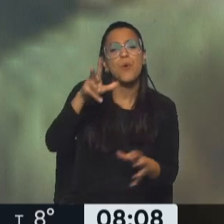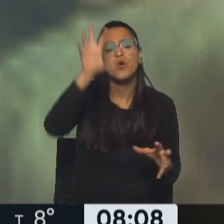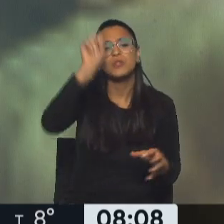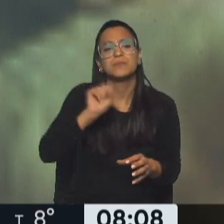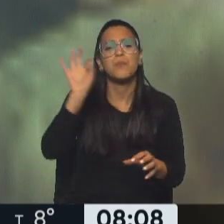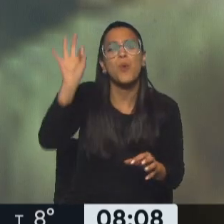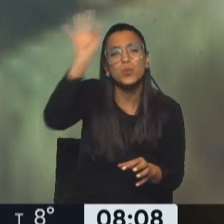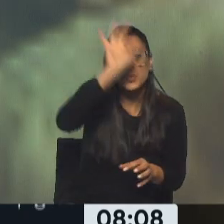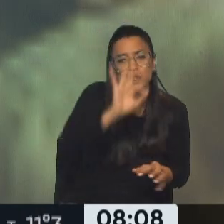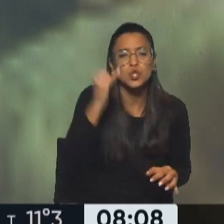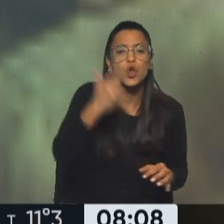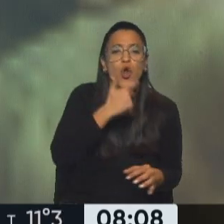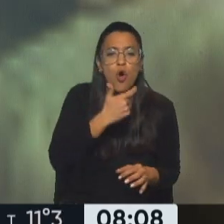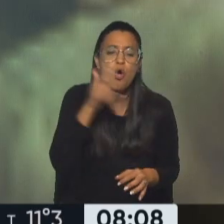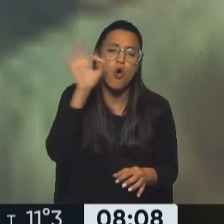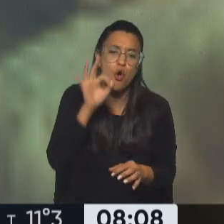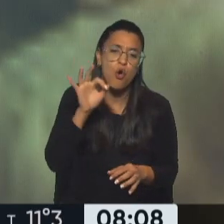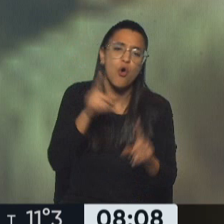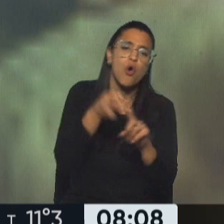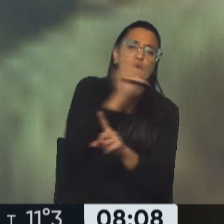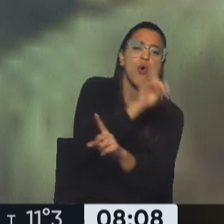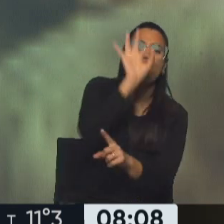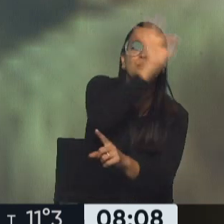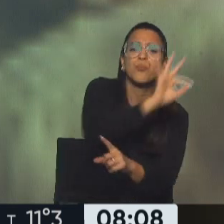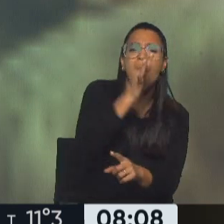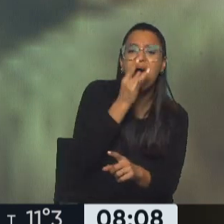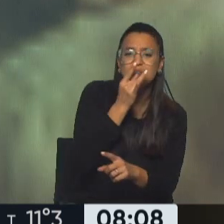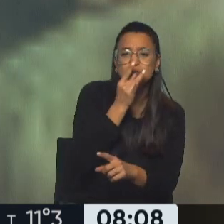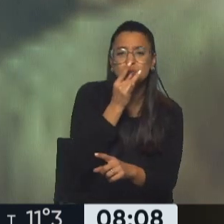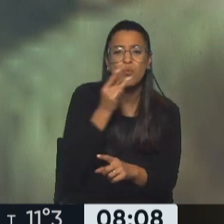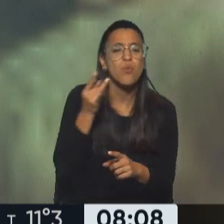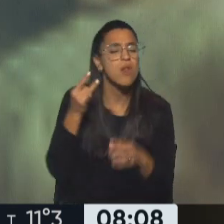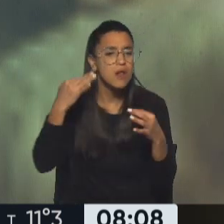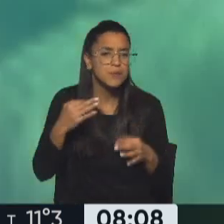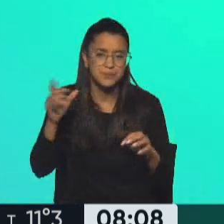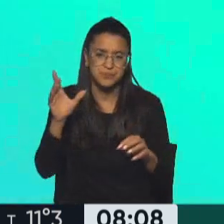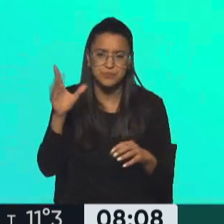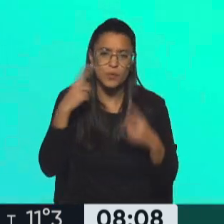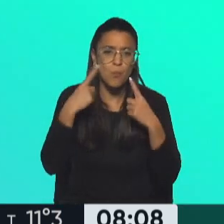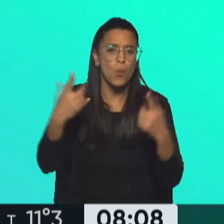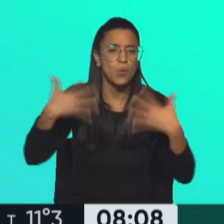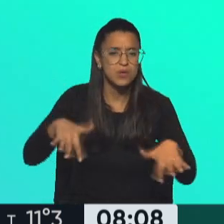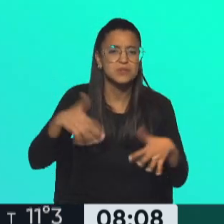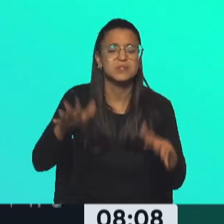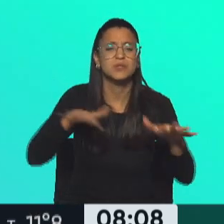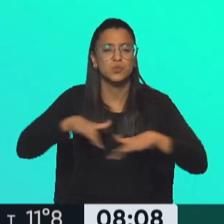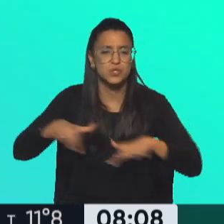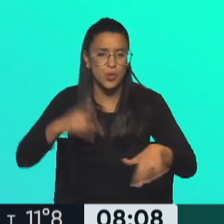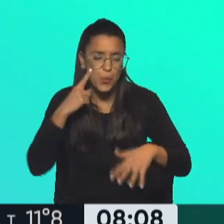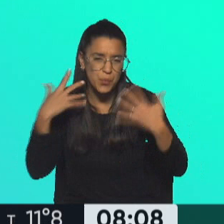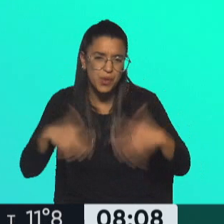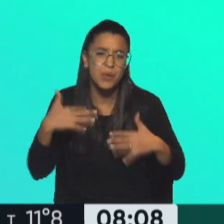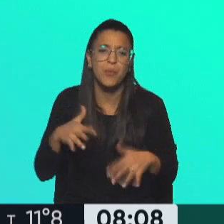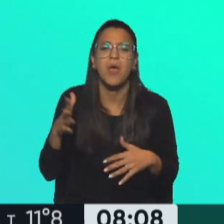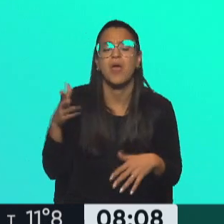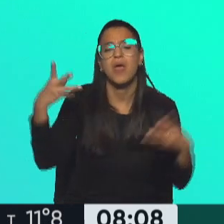con puntitos rojos o bordó y puntitos azules. Y allí es, pero absolutamente gráfica, ¿no? La situación que se ha vivido y que se vive a partir de la